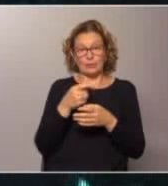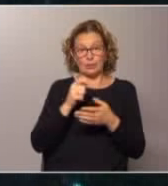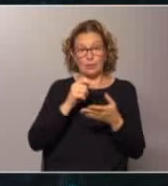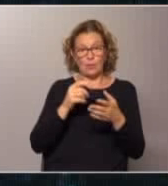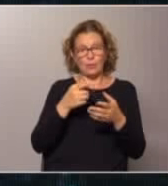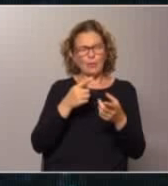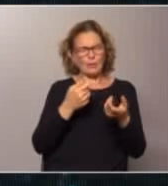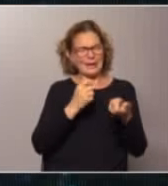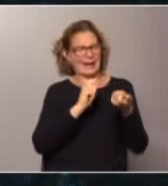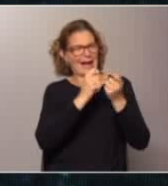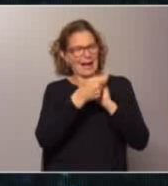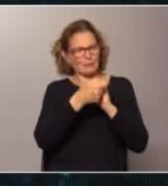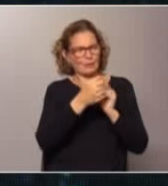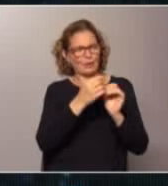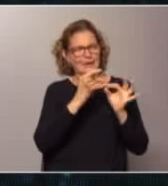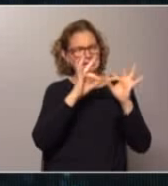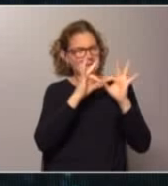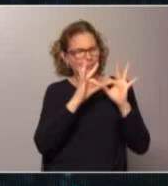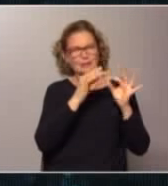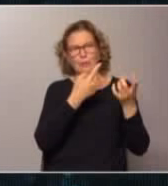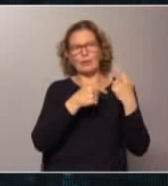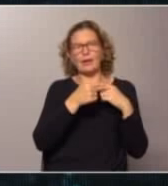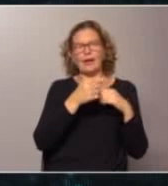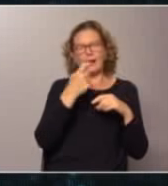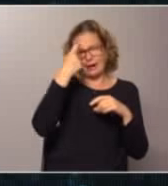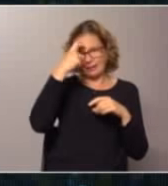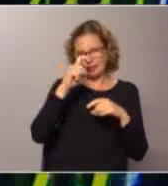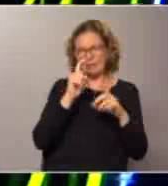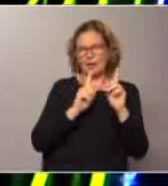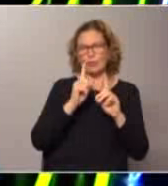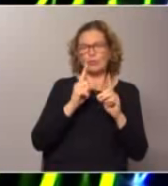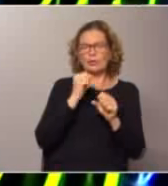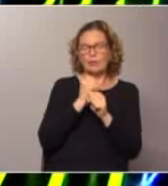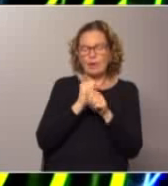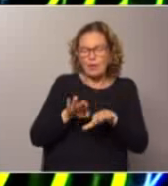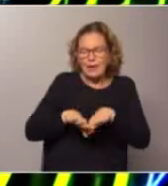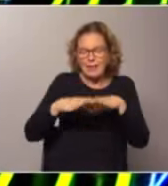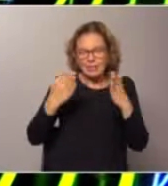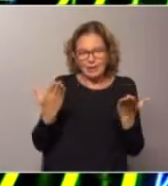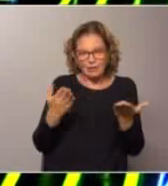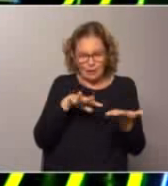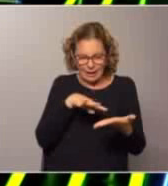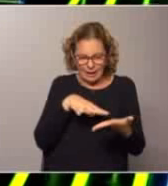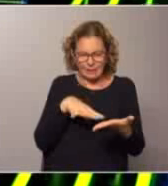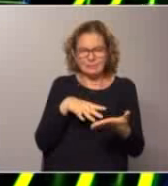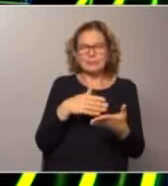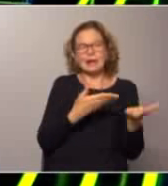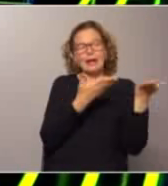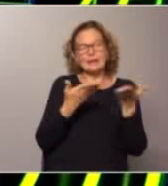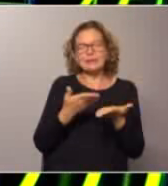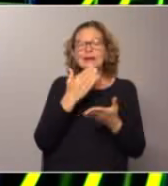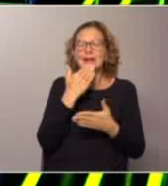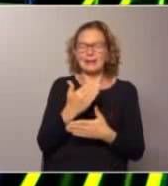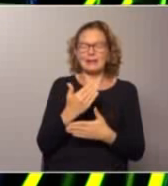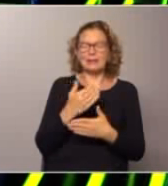traductor separan los sueltos de la ciencia a partir de algunos de sus trabajos en el área y bienvenido al área por acompañarnos en muchas gracias por la invitación bueno